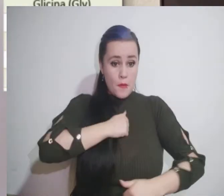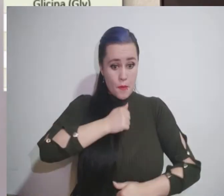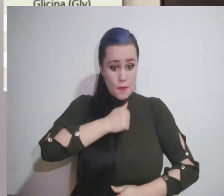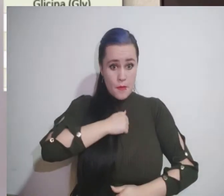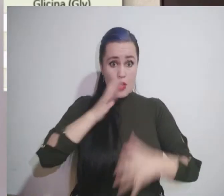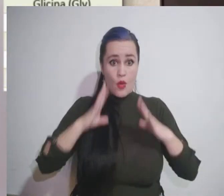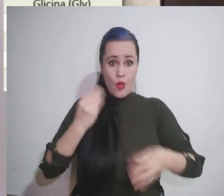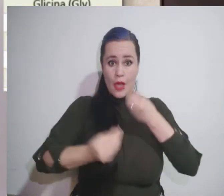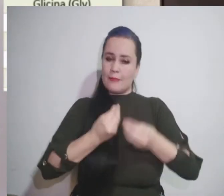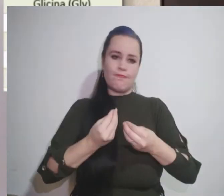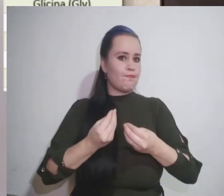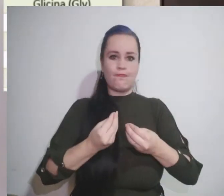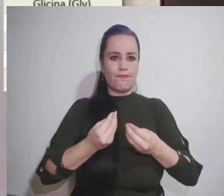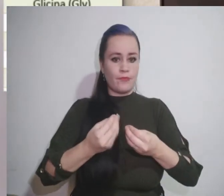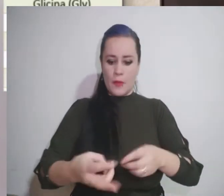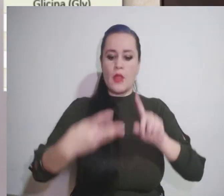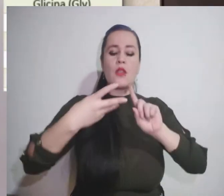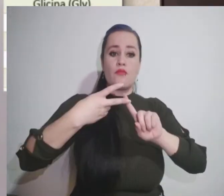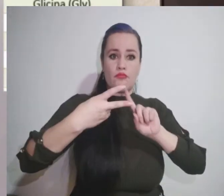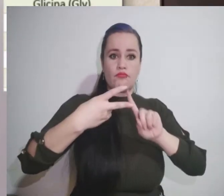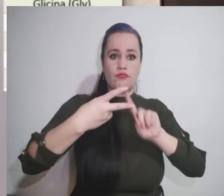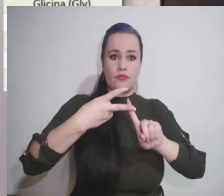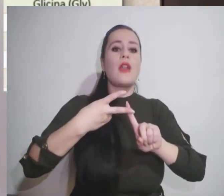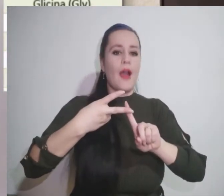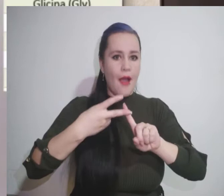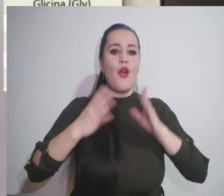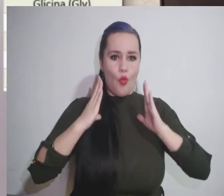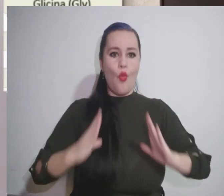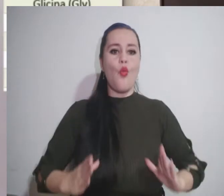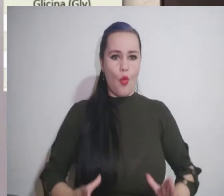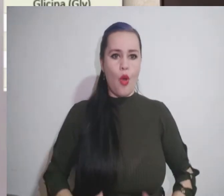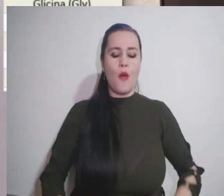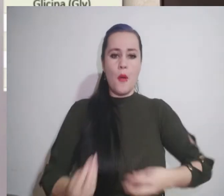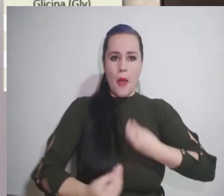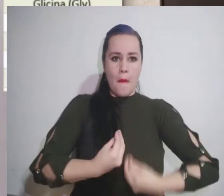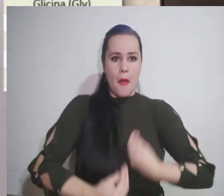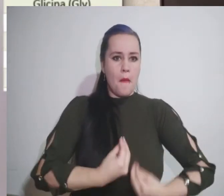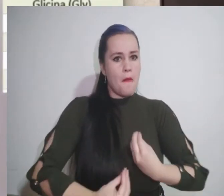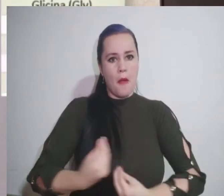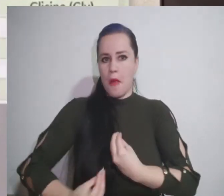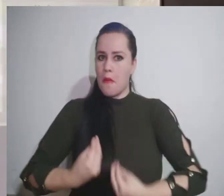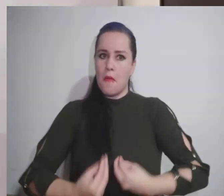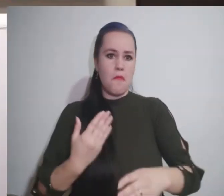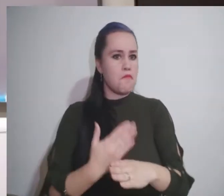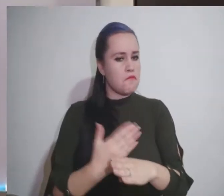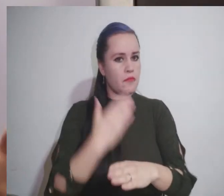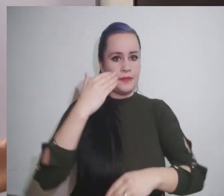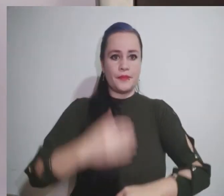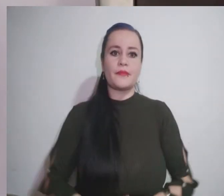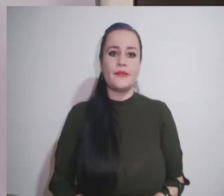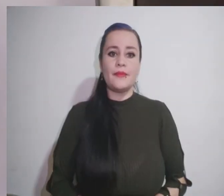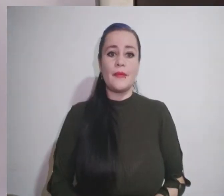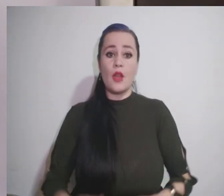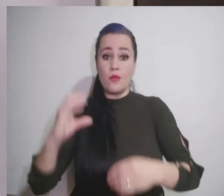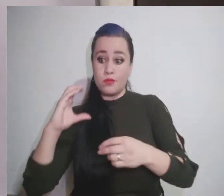los alimentos. Y los aminoácidos no esenciales son aquellos que nuestro organismo puede sintetizar sin ningún problema. Cuando se